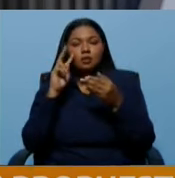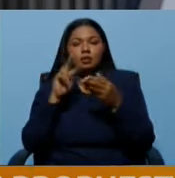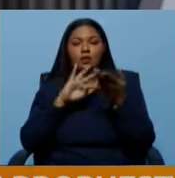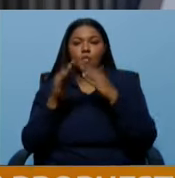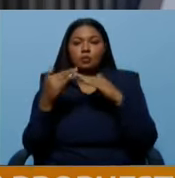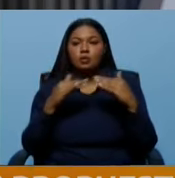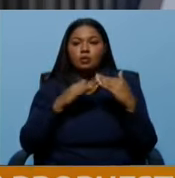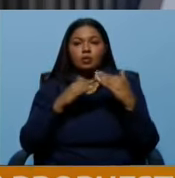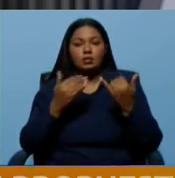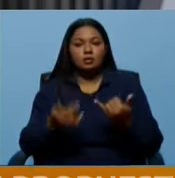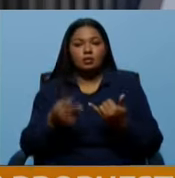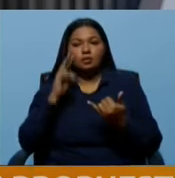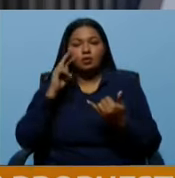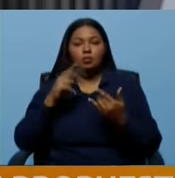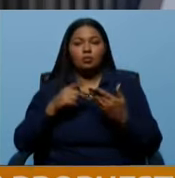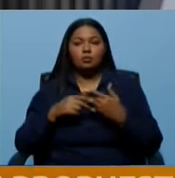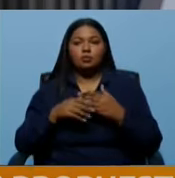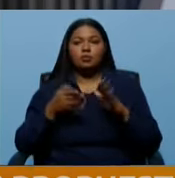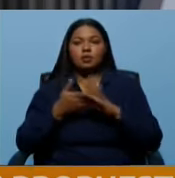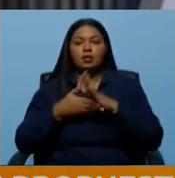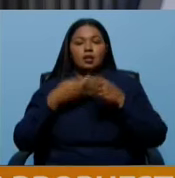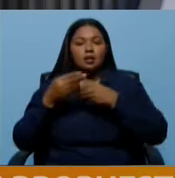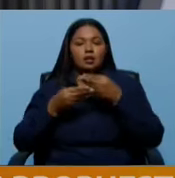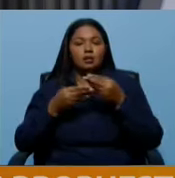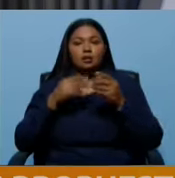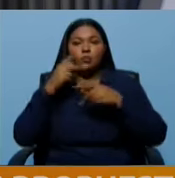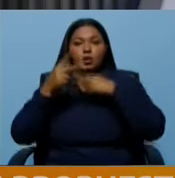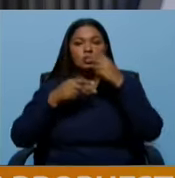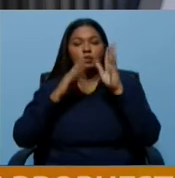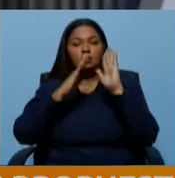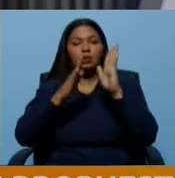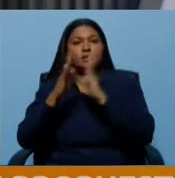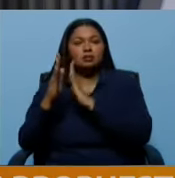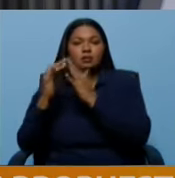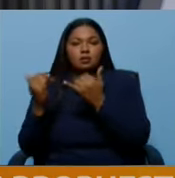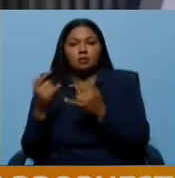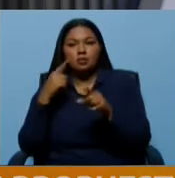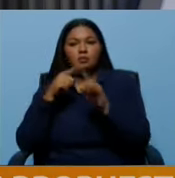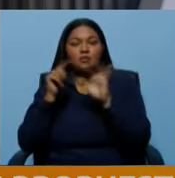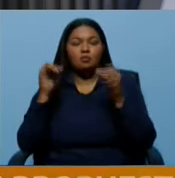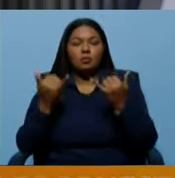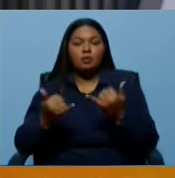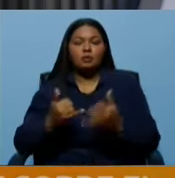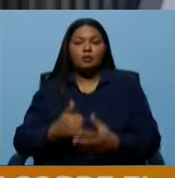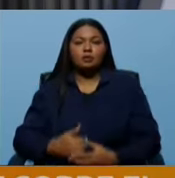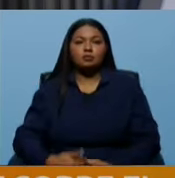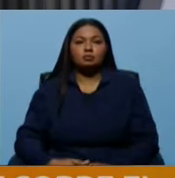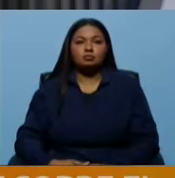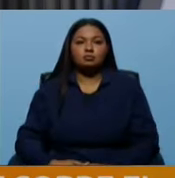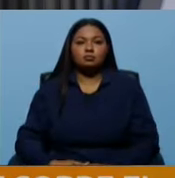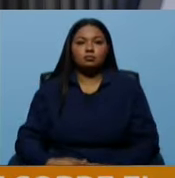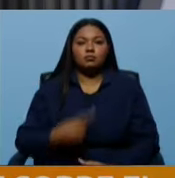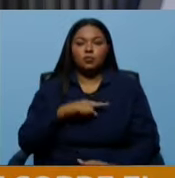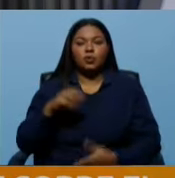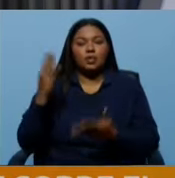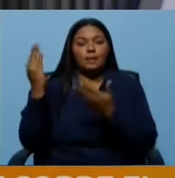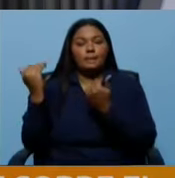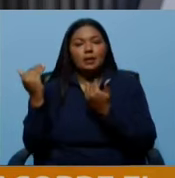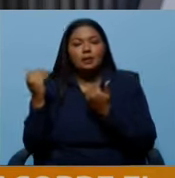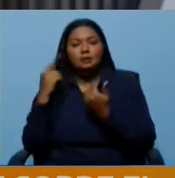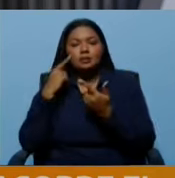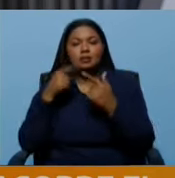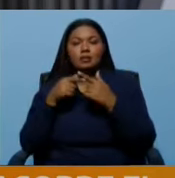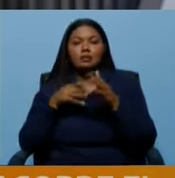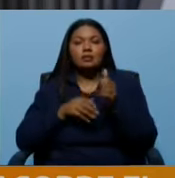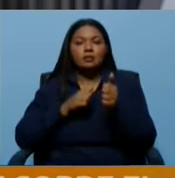comunidades, porque precisamente eso es lo que genera el saldo político organizativo, eso es lo que genera la expectativa, eso es lo que genera la esperanza y los mecanismos de seguimiento